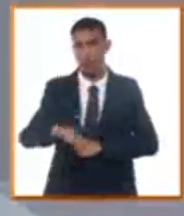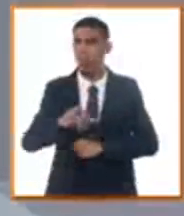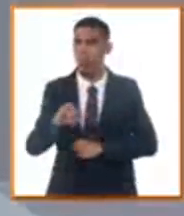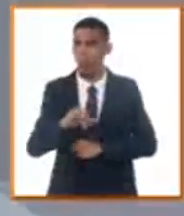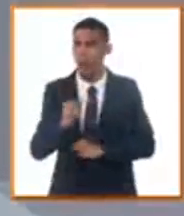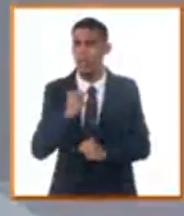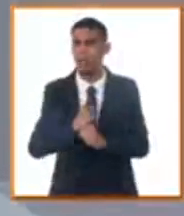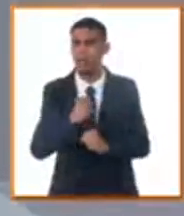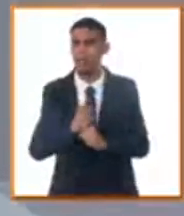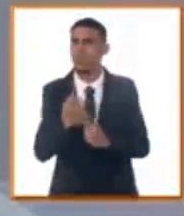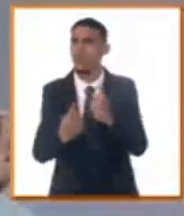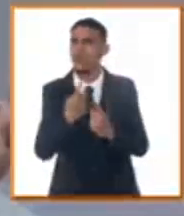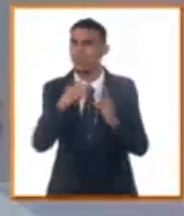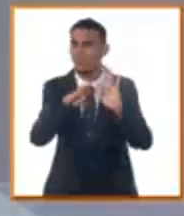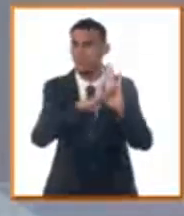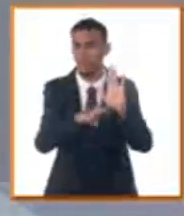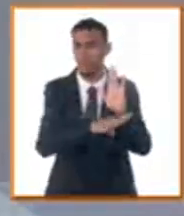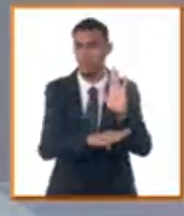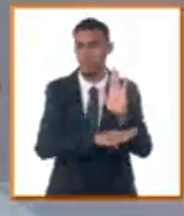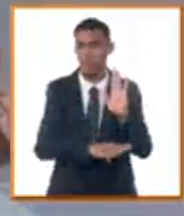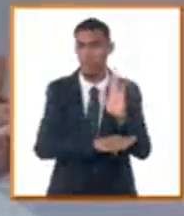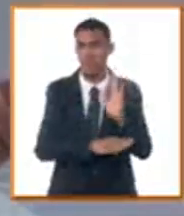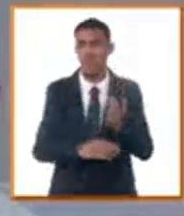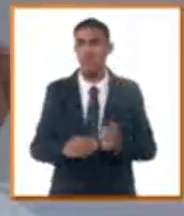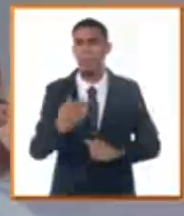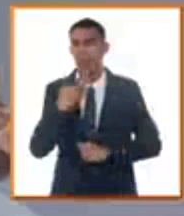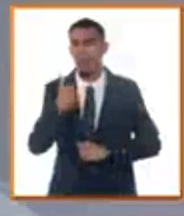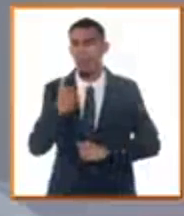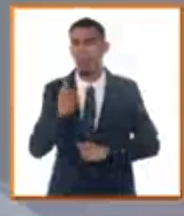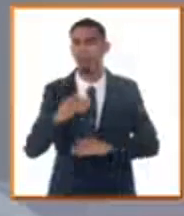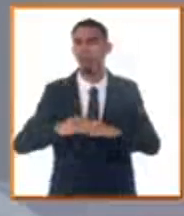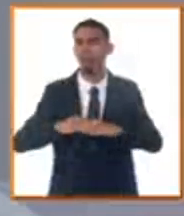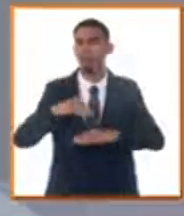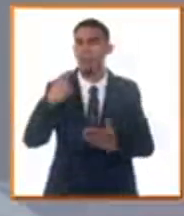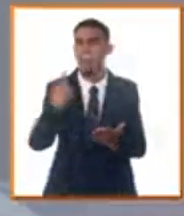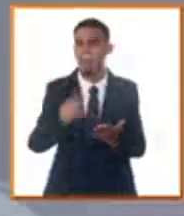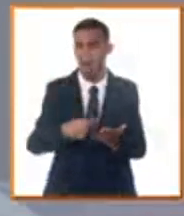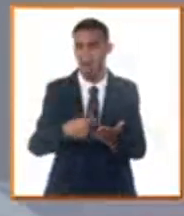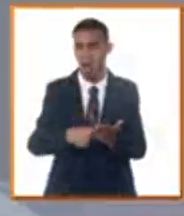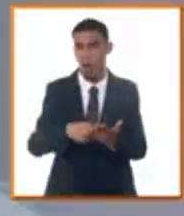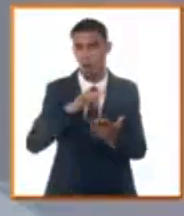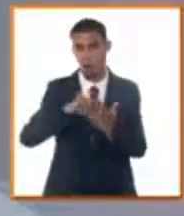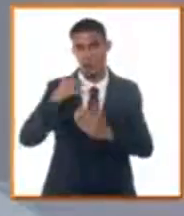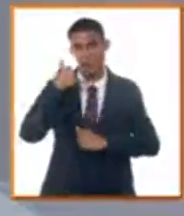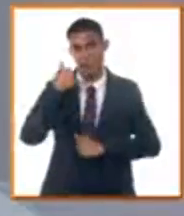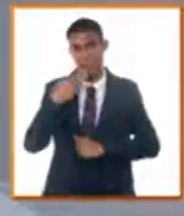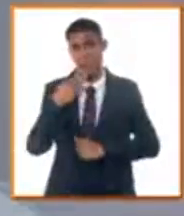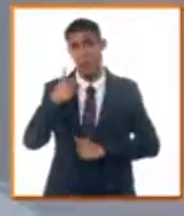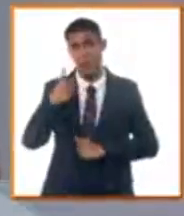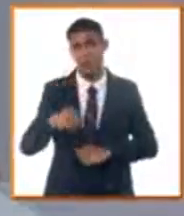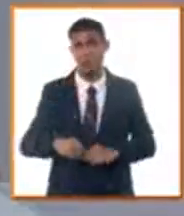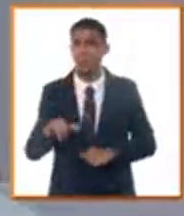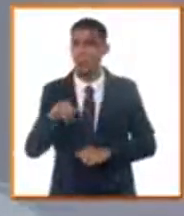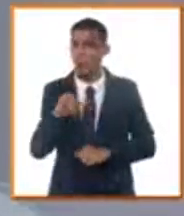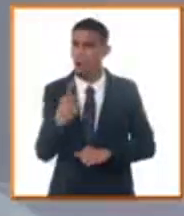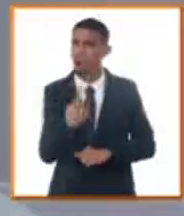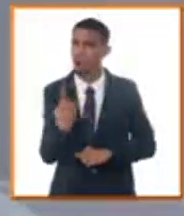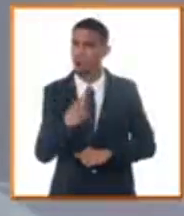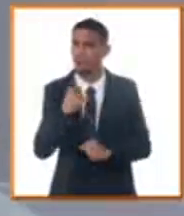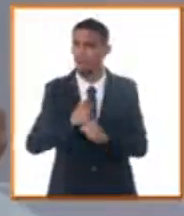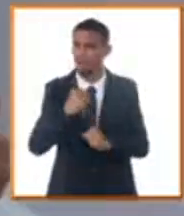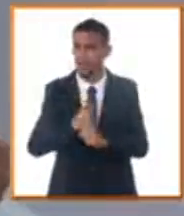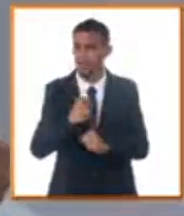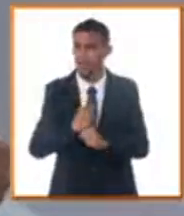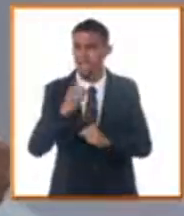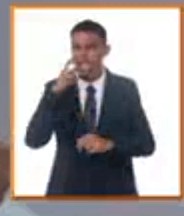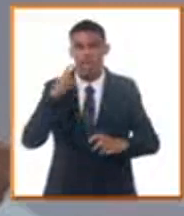incentiven o intencionen que incrementen los pagos por esta vía. Por tanto, también se ha estado evaluando desde el comienzo